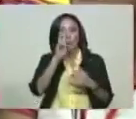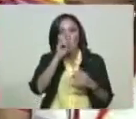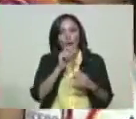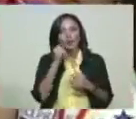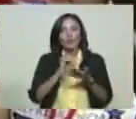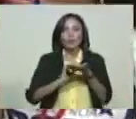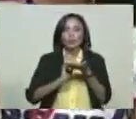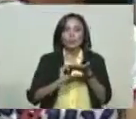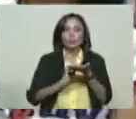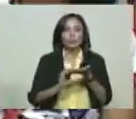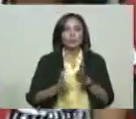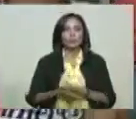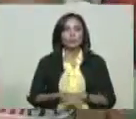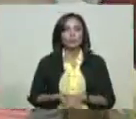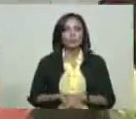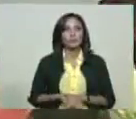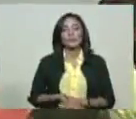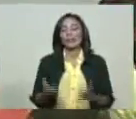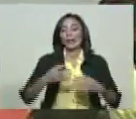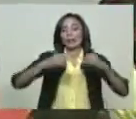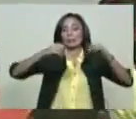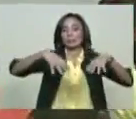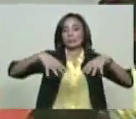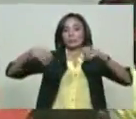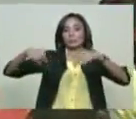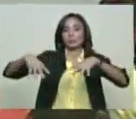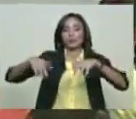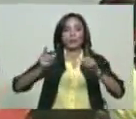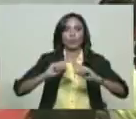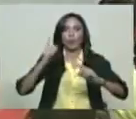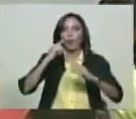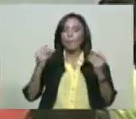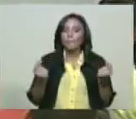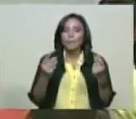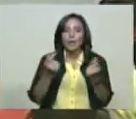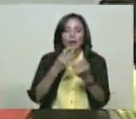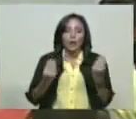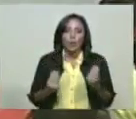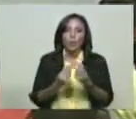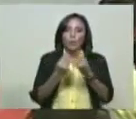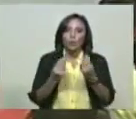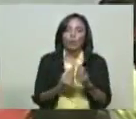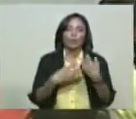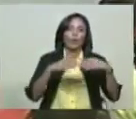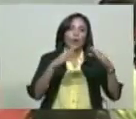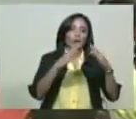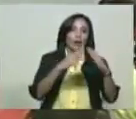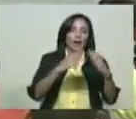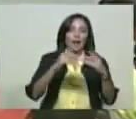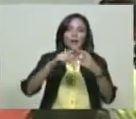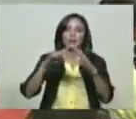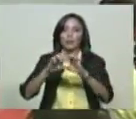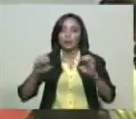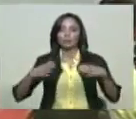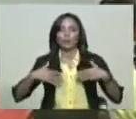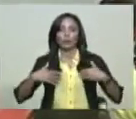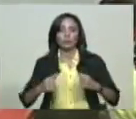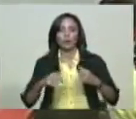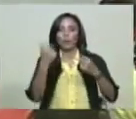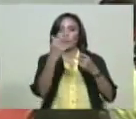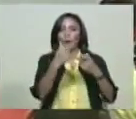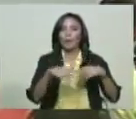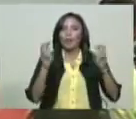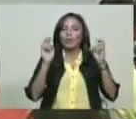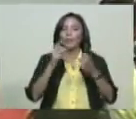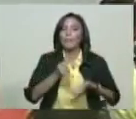como saben ustedes sin abandonar un segundo la protección y la seguridad social en la vivienda en la educación en la salud en